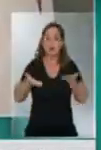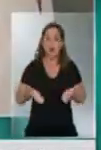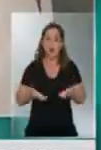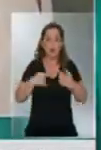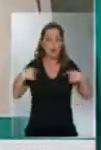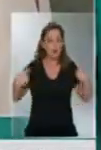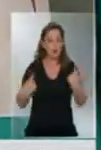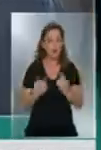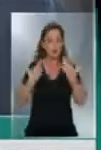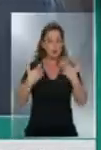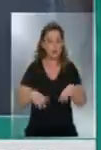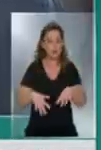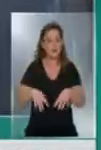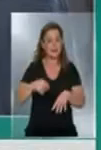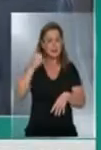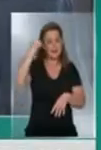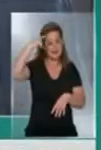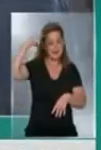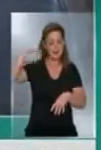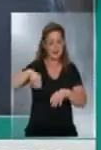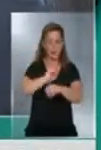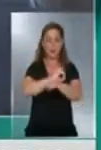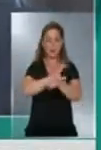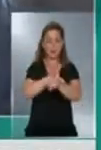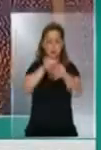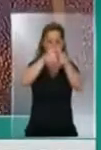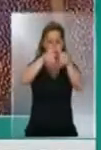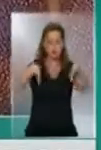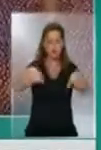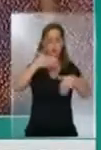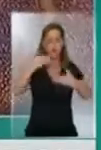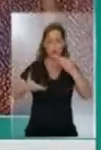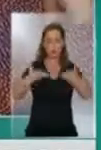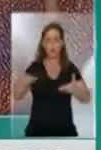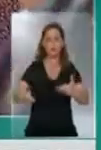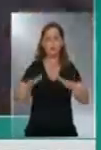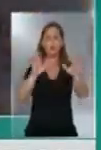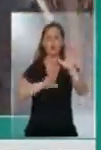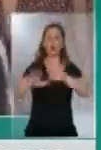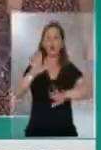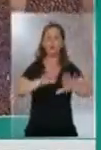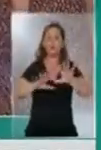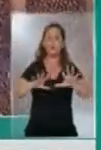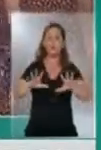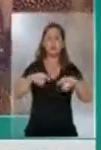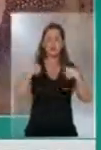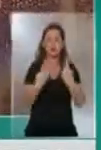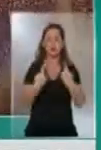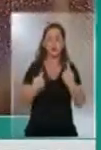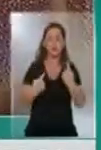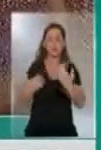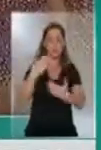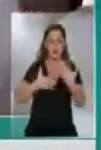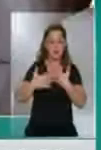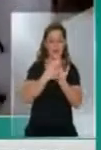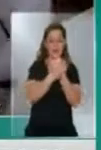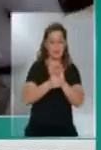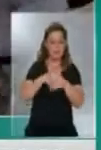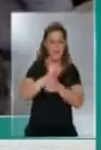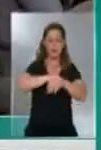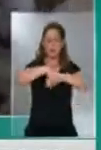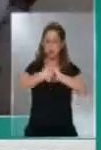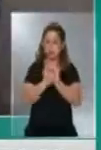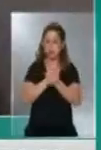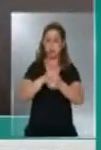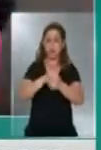el virus, ya conocemos las formas de transmisión, ya conocemos las medidas que tenemos que tomar, ya sabemos la importancia de la higiene de manos, de no estar